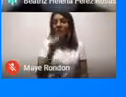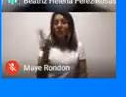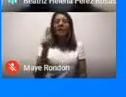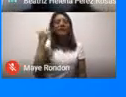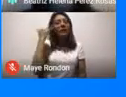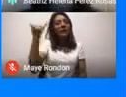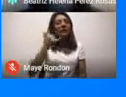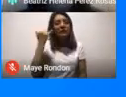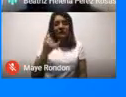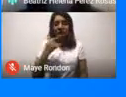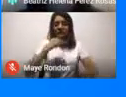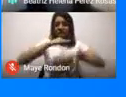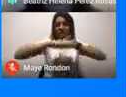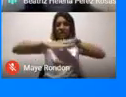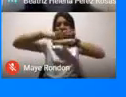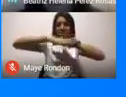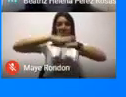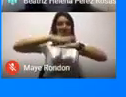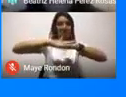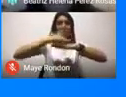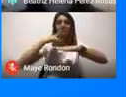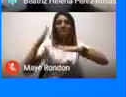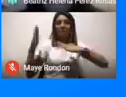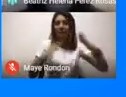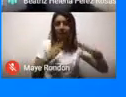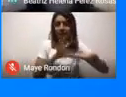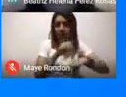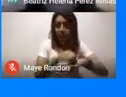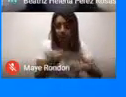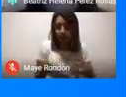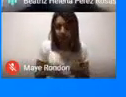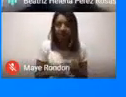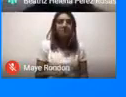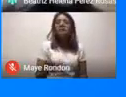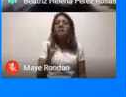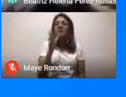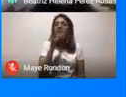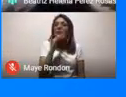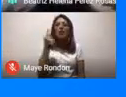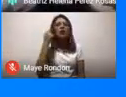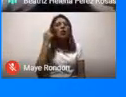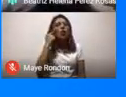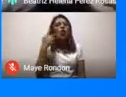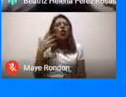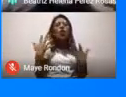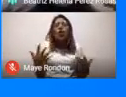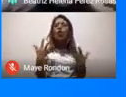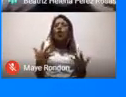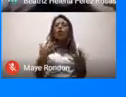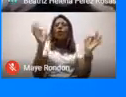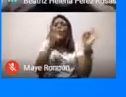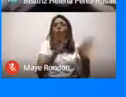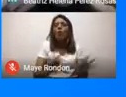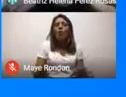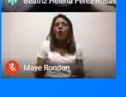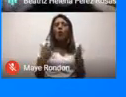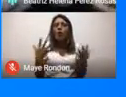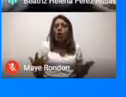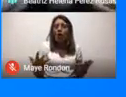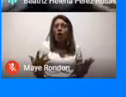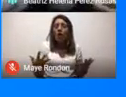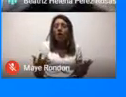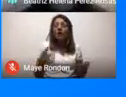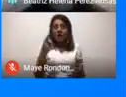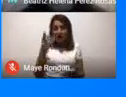una playa que nadie la planificó, que nadie pensó cómo se iba a organizar. Y eso